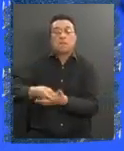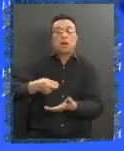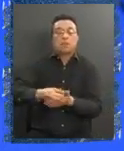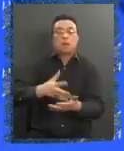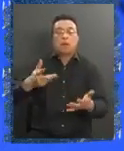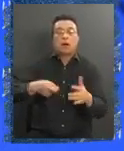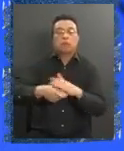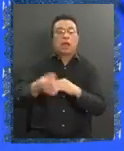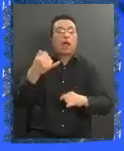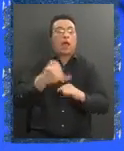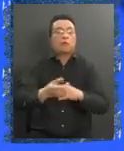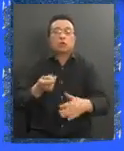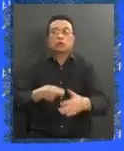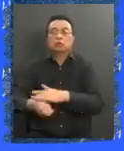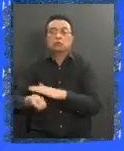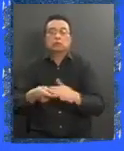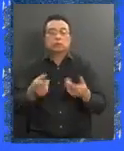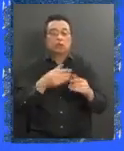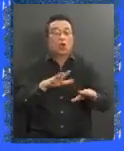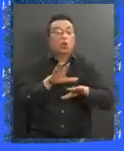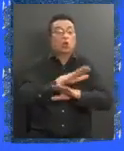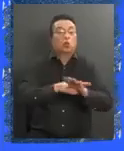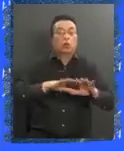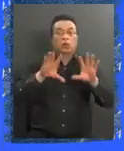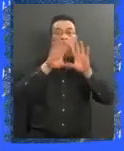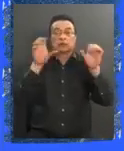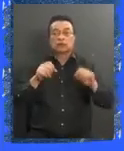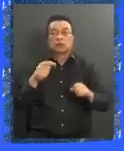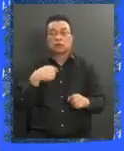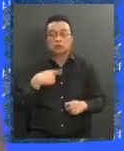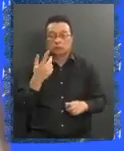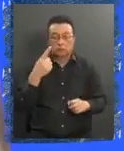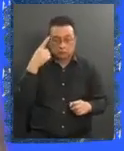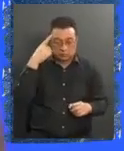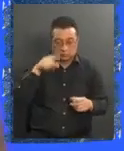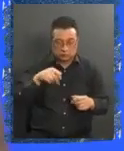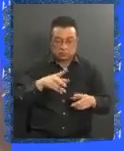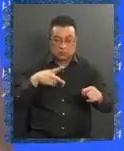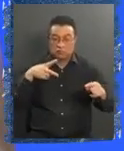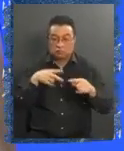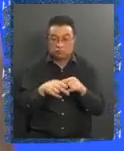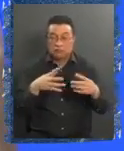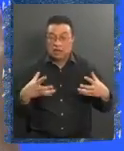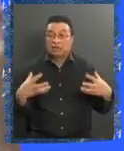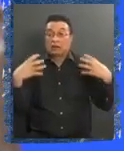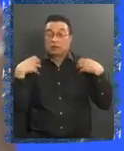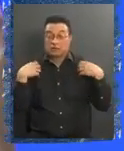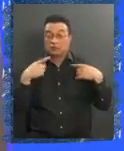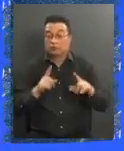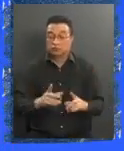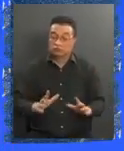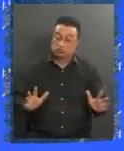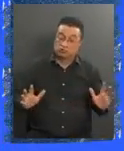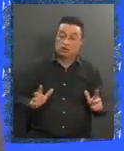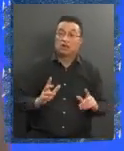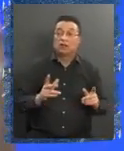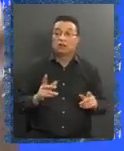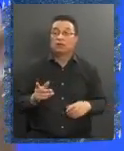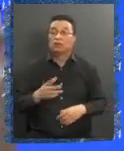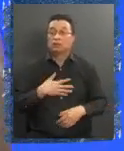a los amigos, más que tratar de cuidar el sistema, eso como pensar de que eso va a terminar siendo responsable fiscalmente. Pero si yo creo que es muy